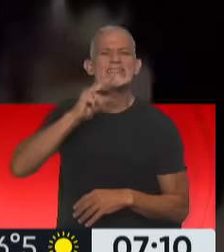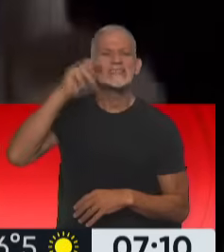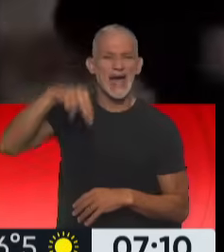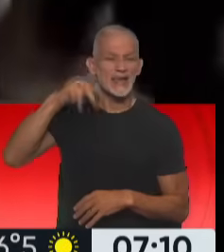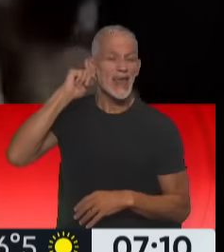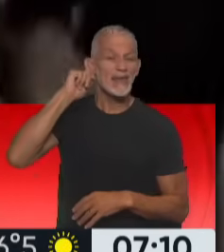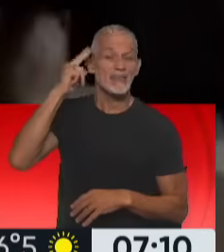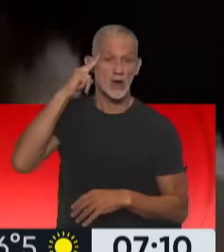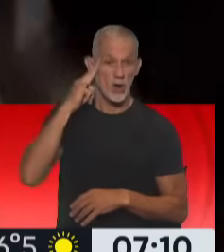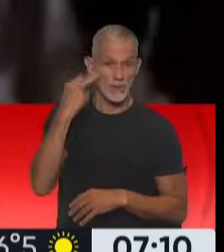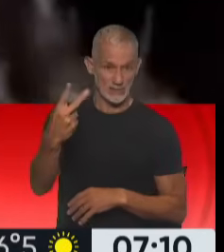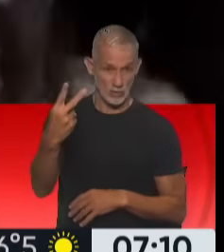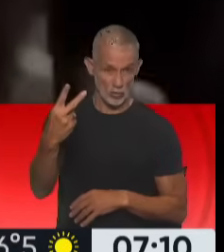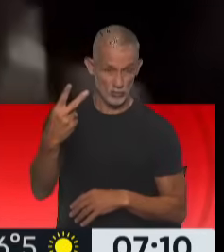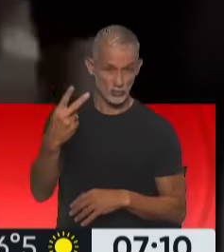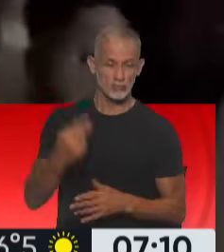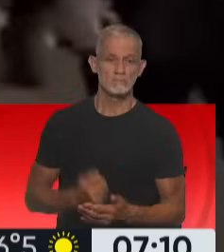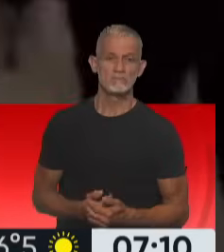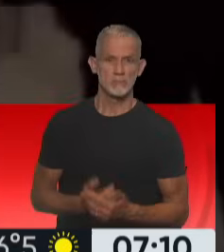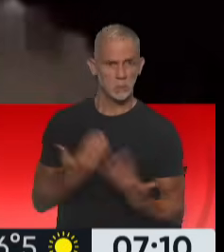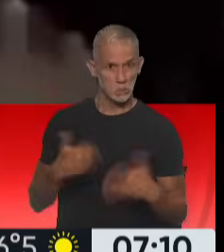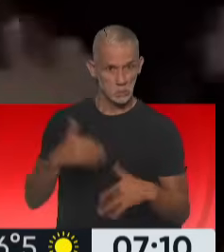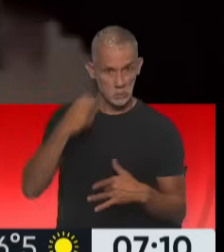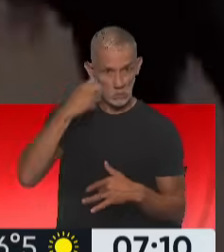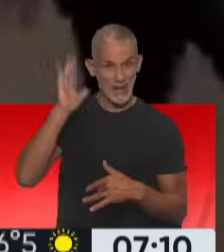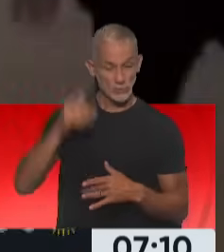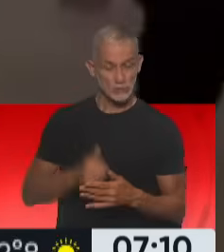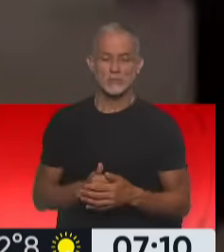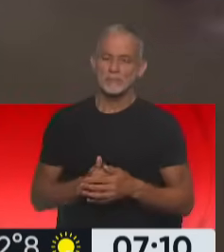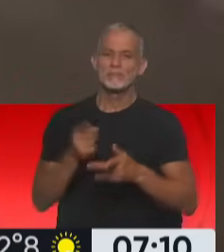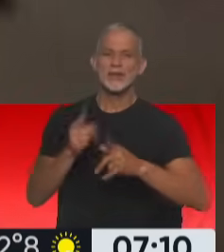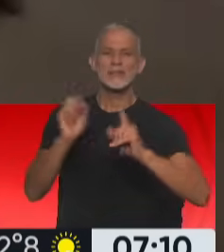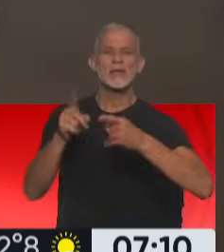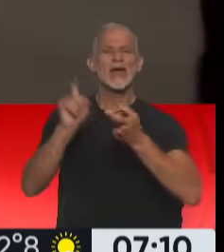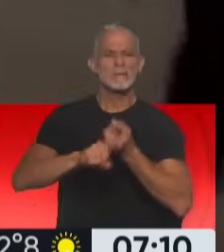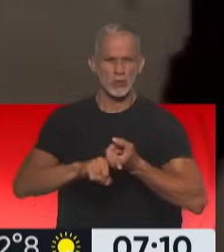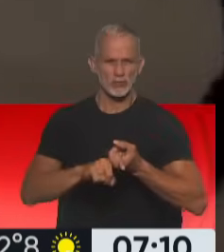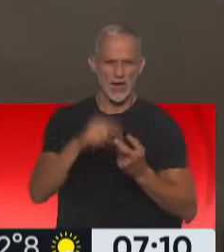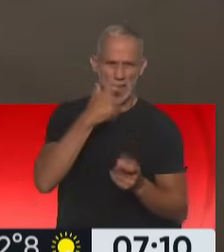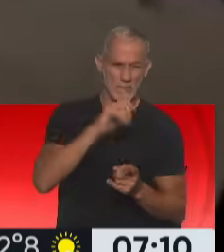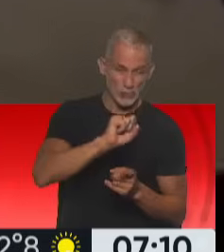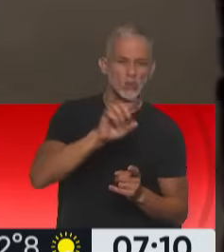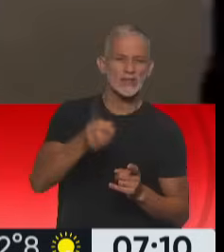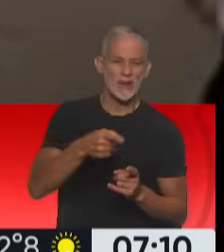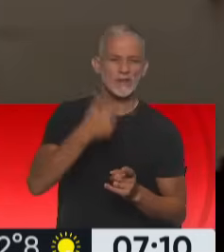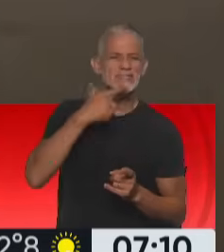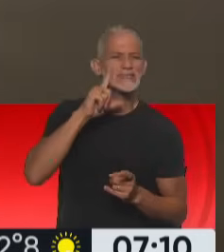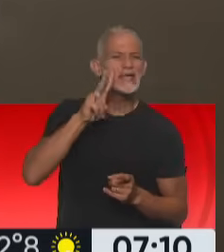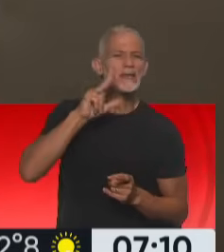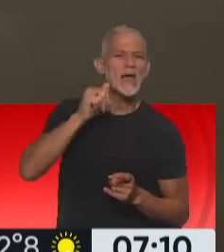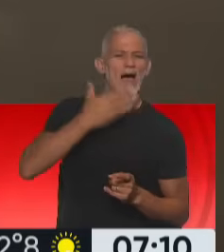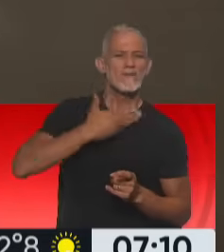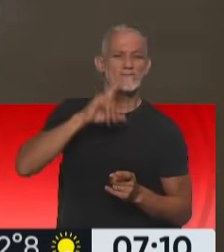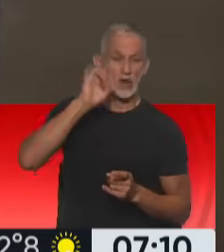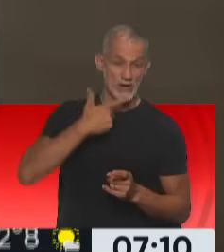92 años. Mira qué edad avanzada. También comparecerá la esposa del líder chavista, Cilia Flores.